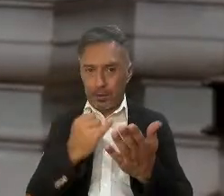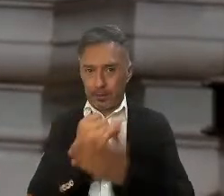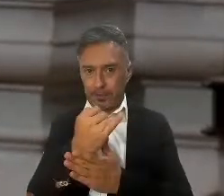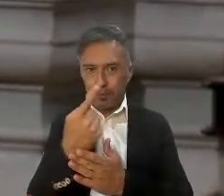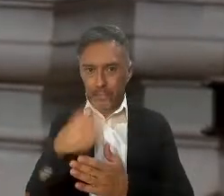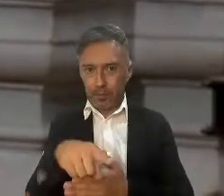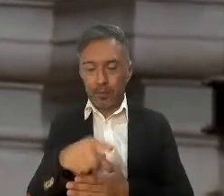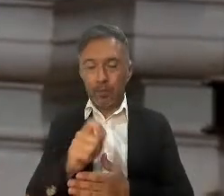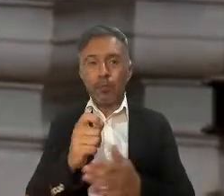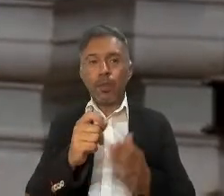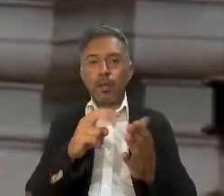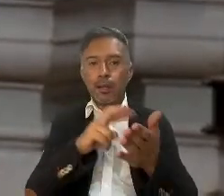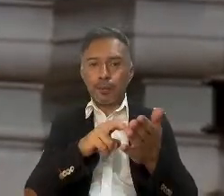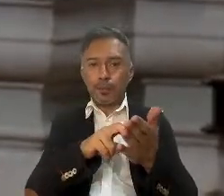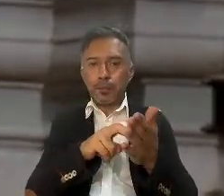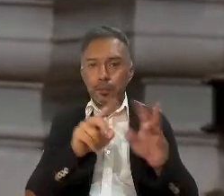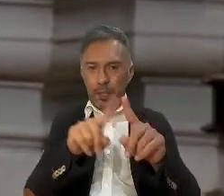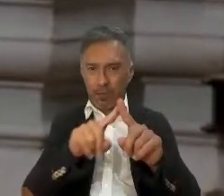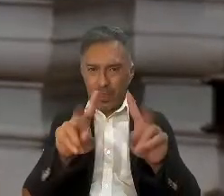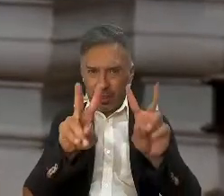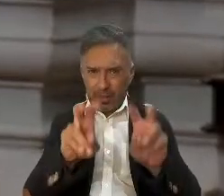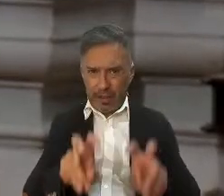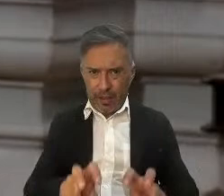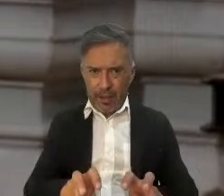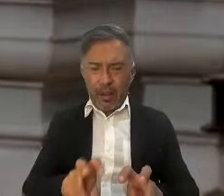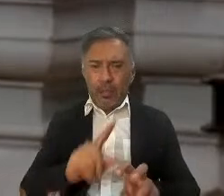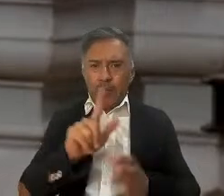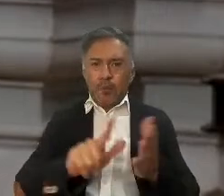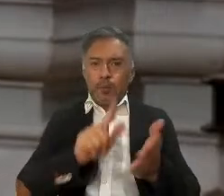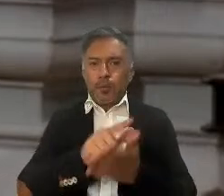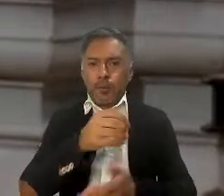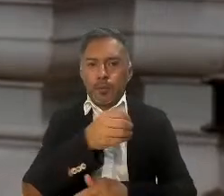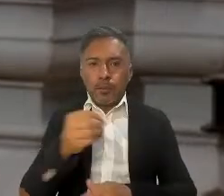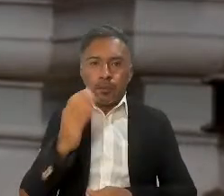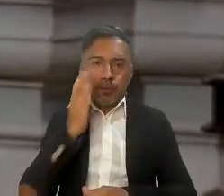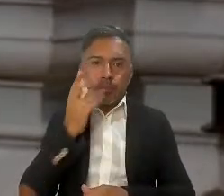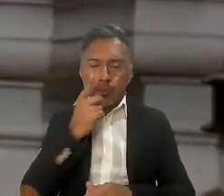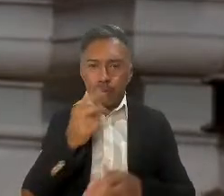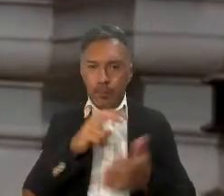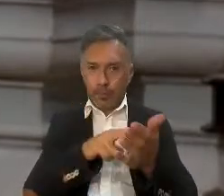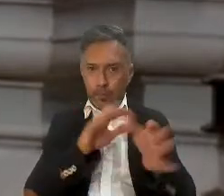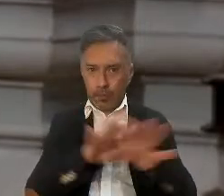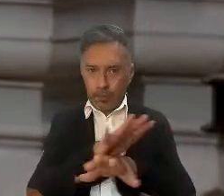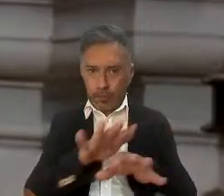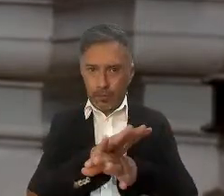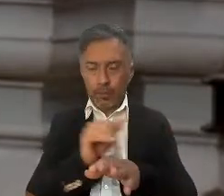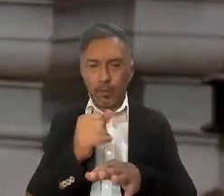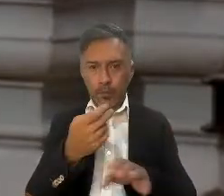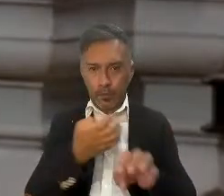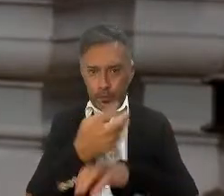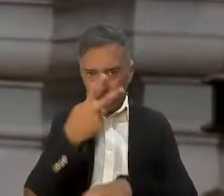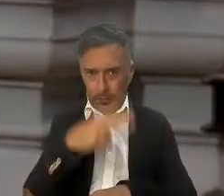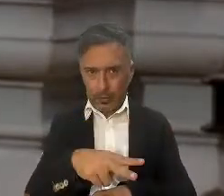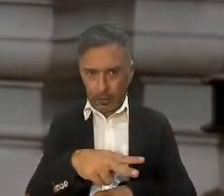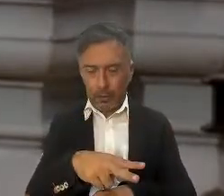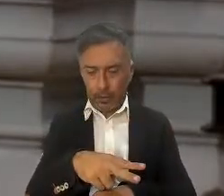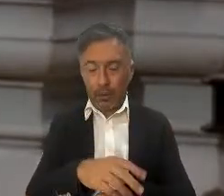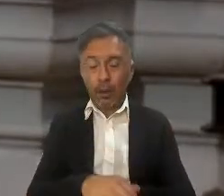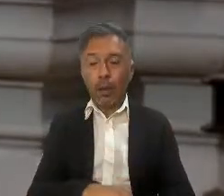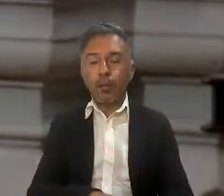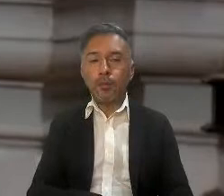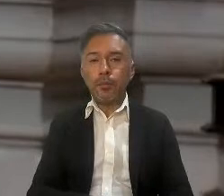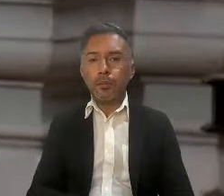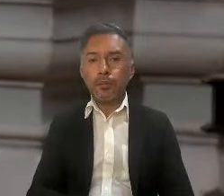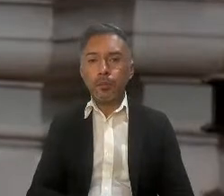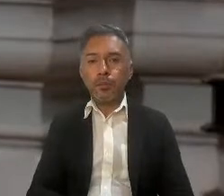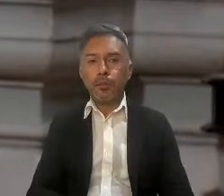y adicionan diversas disposiciones de la Ley Orgánica del poder judicial del Estado de México con la siguiente